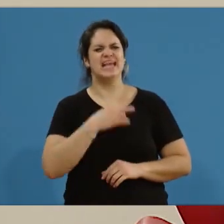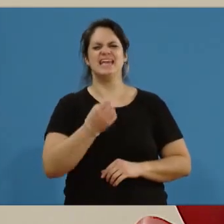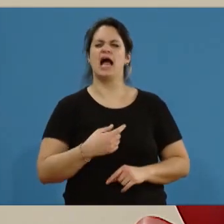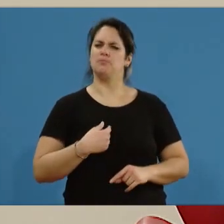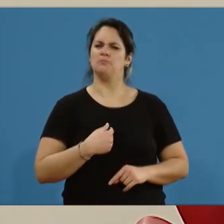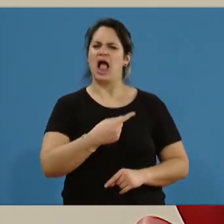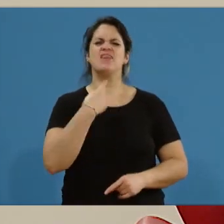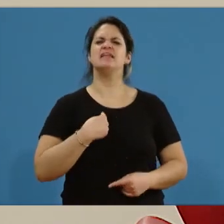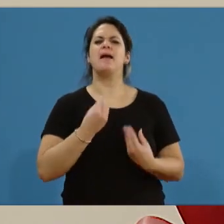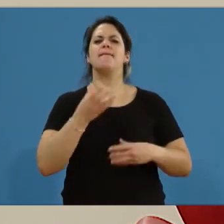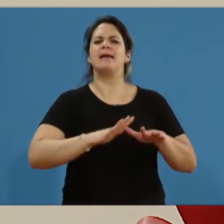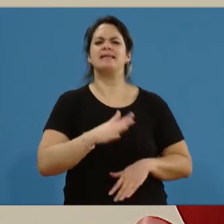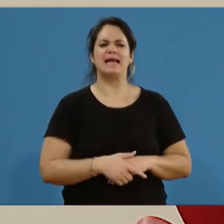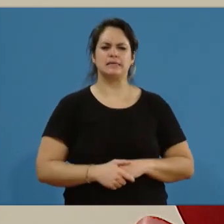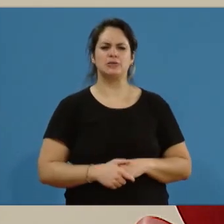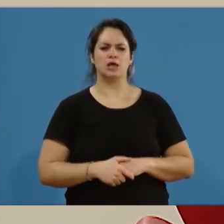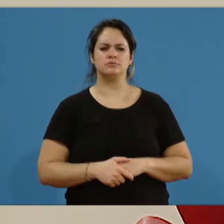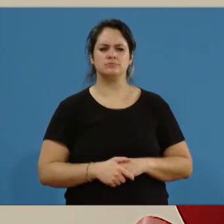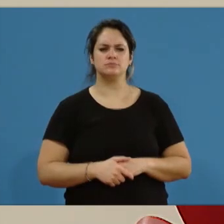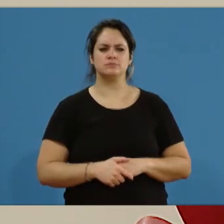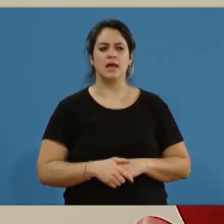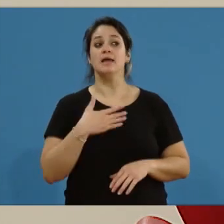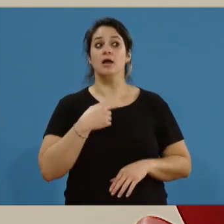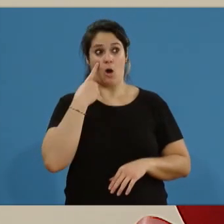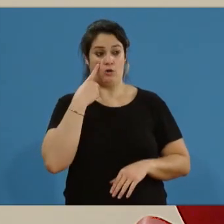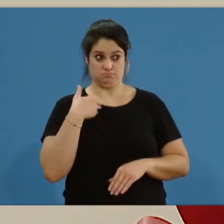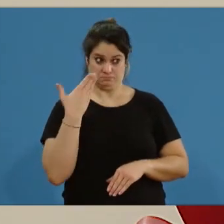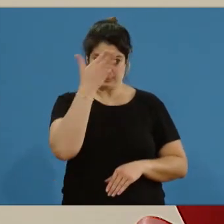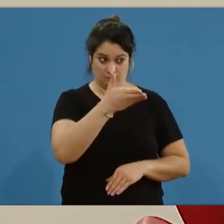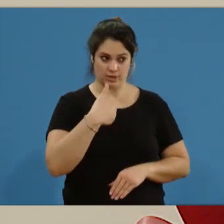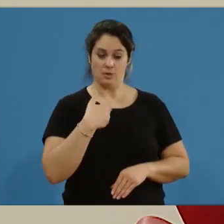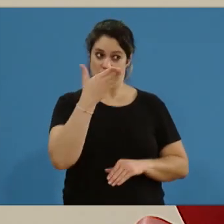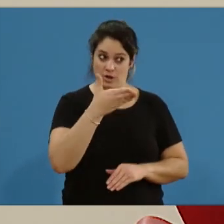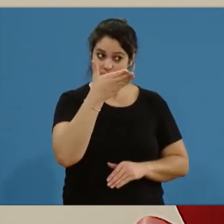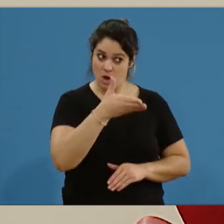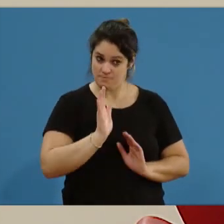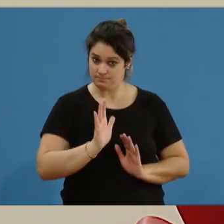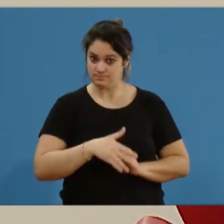¡Natacha, ¿me querés decir qué estás haciendo? Mira que voy, ¿eh? Mira que voy, ¿eh?